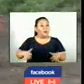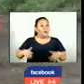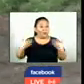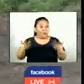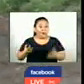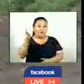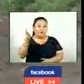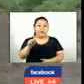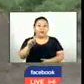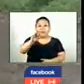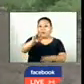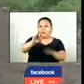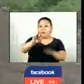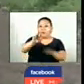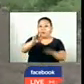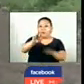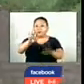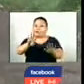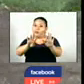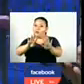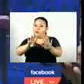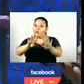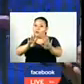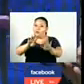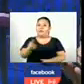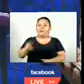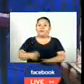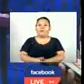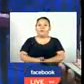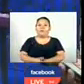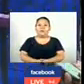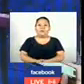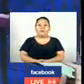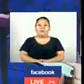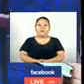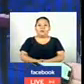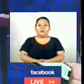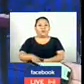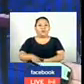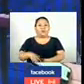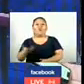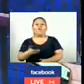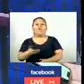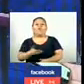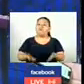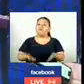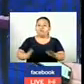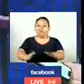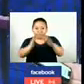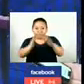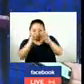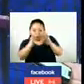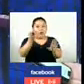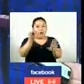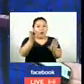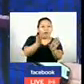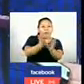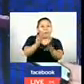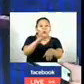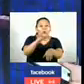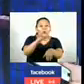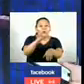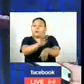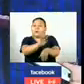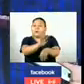reportan 389 casos. Entonces las atendemos dándole la atención psicológica en momentos de crisis,